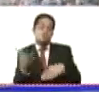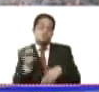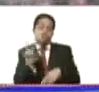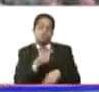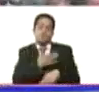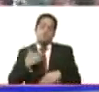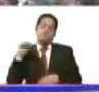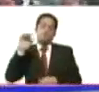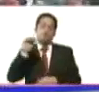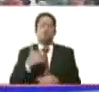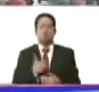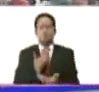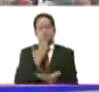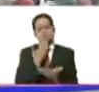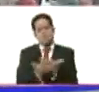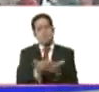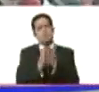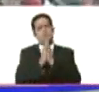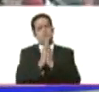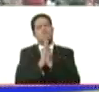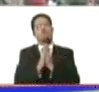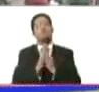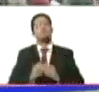Así se los pido.